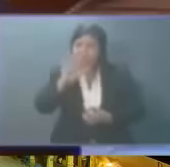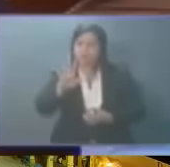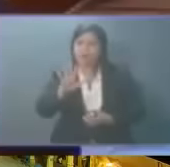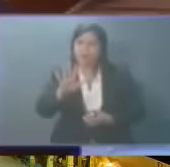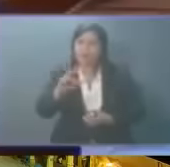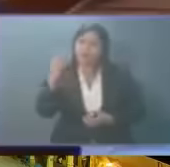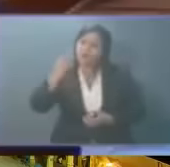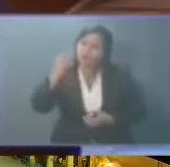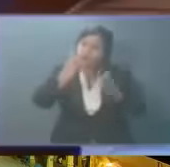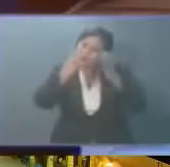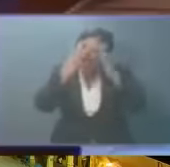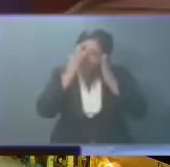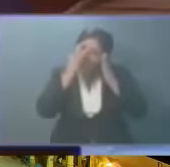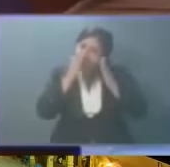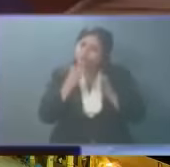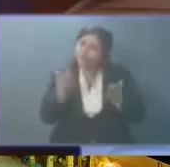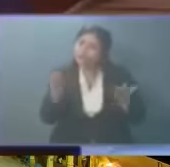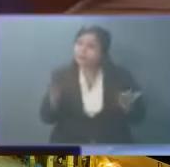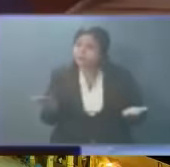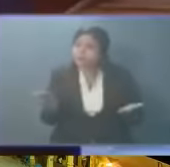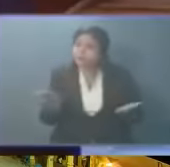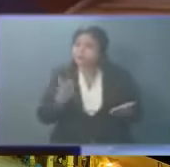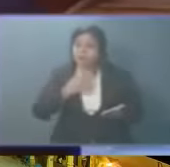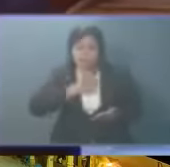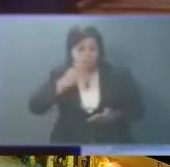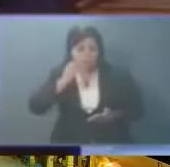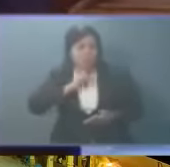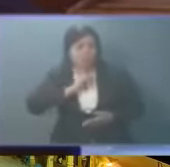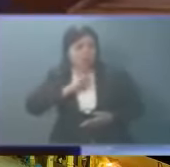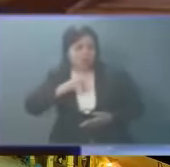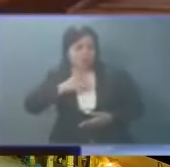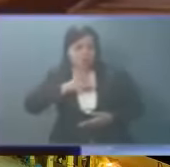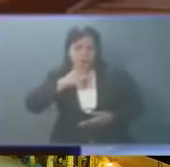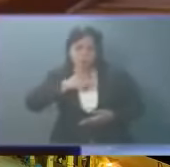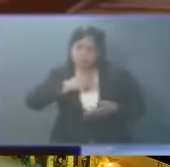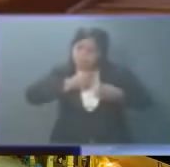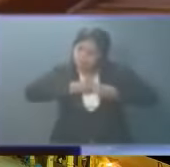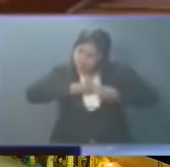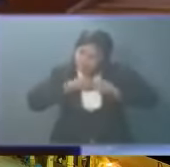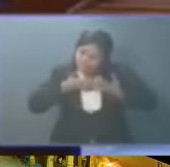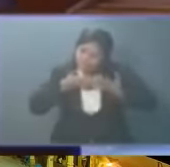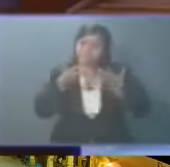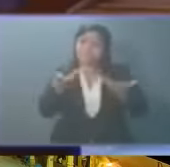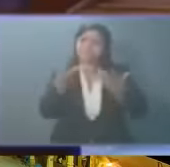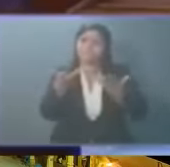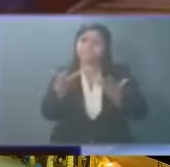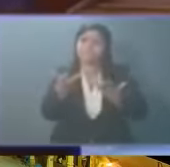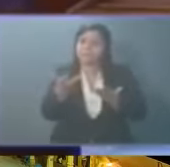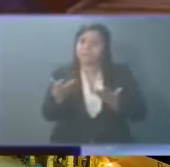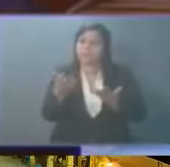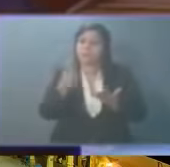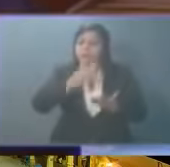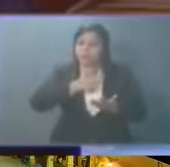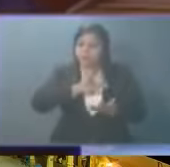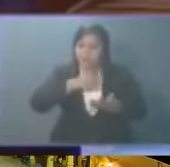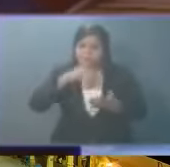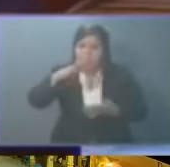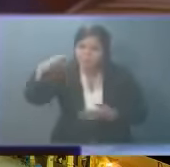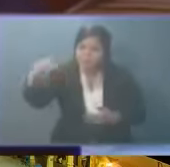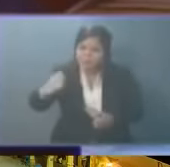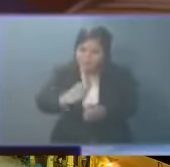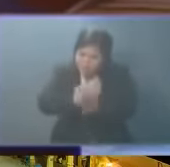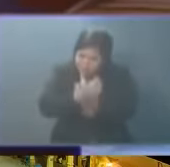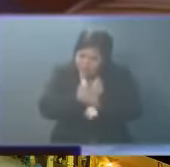Sí, señores, 32 años de tener la misma basura sentada en la asamblea. Pero no se preocupe, María Chichilco, el